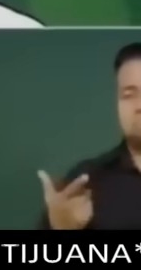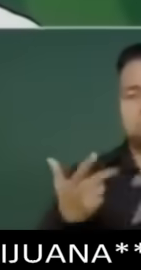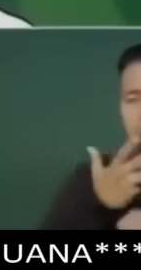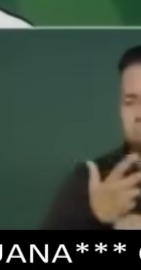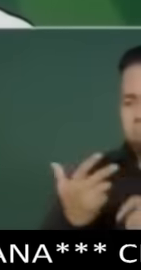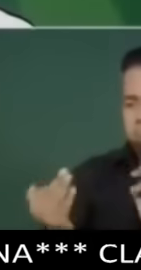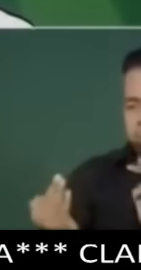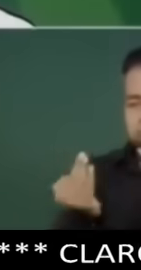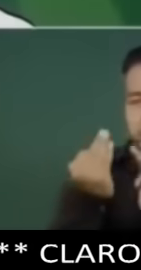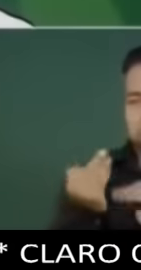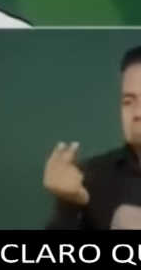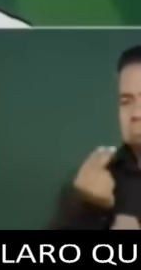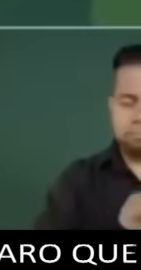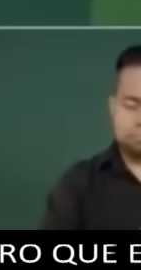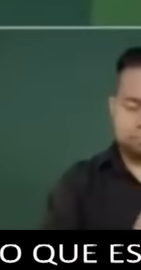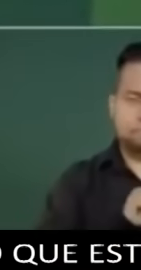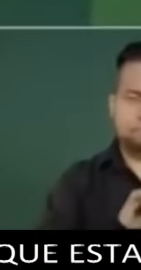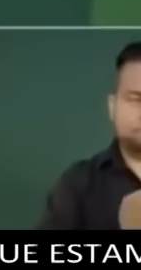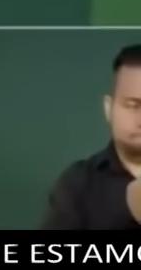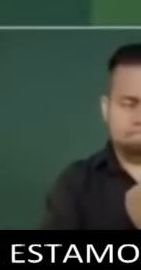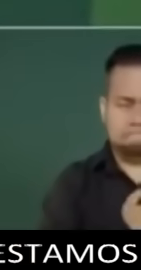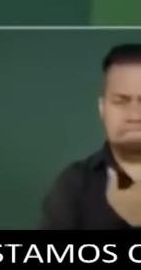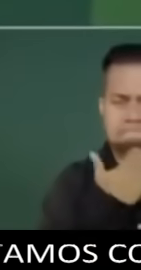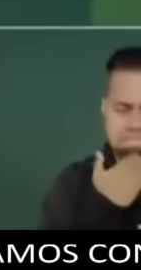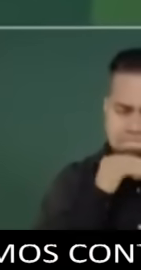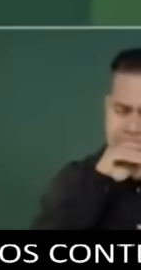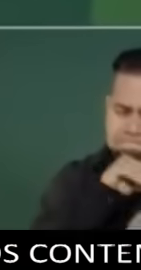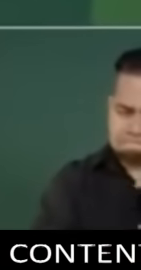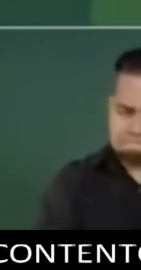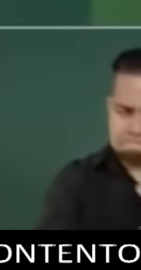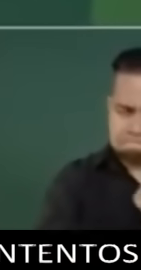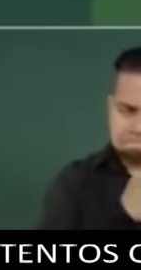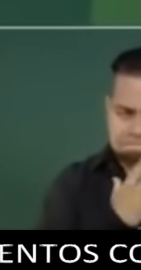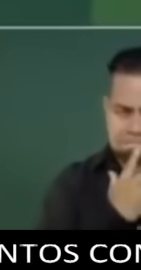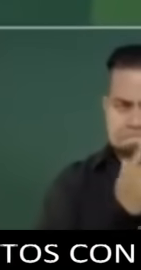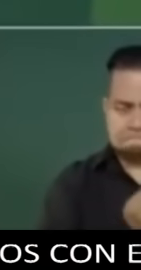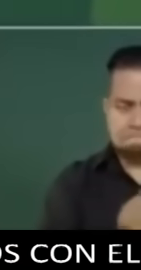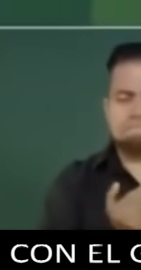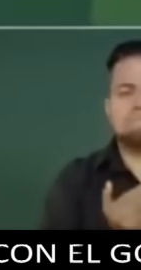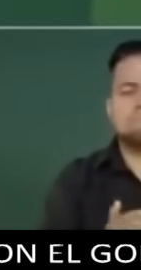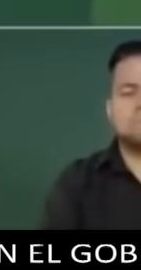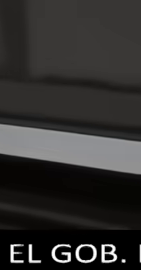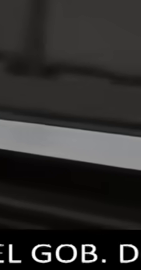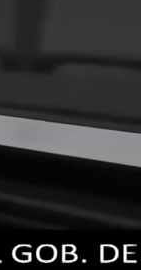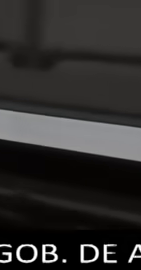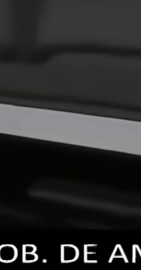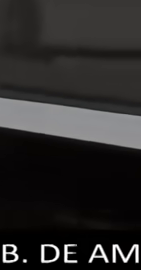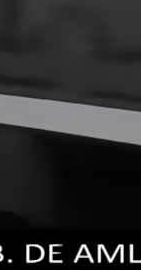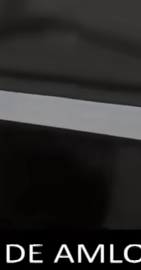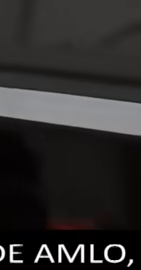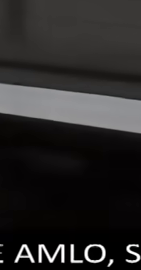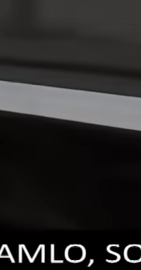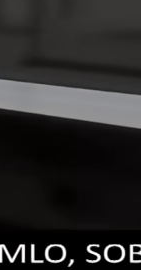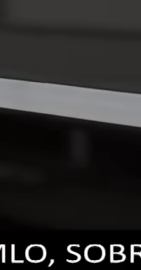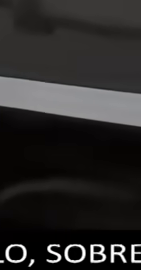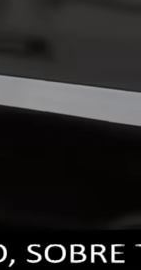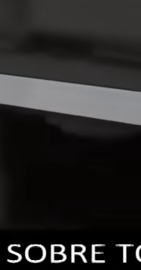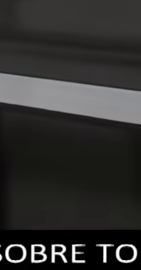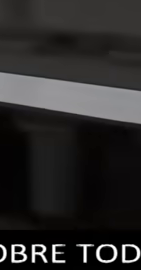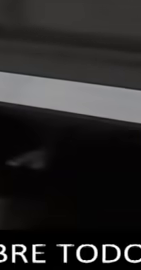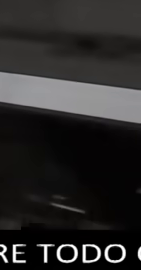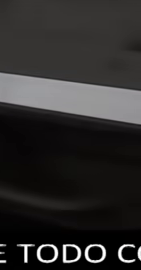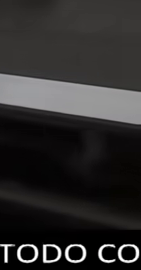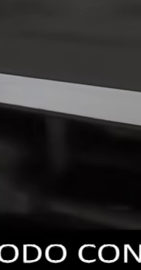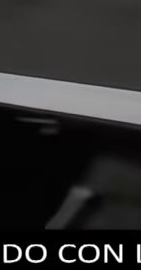tamaño. Entonces, bueno, pues el presidente se subió al tren. Sara Pablo viene a bordo, hace un momento en una estación se